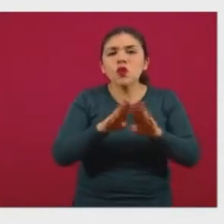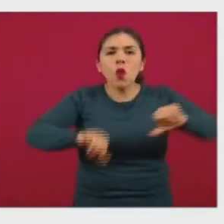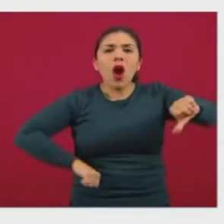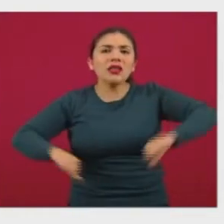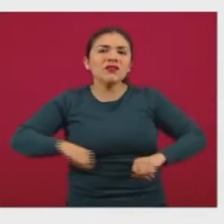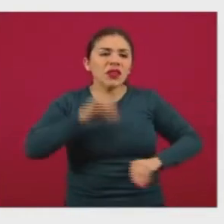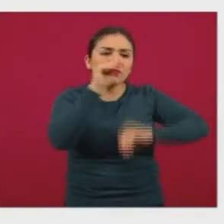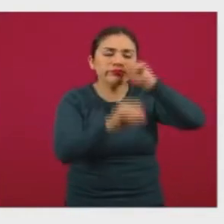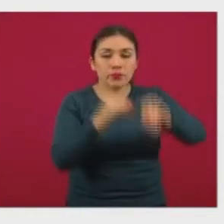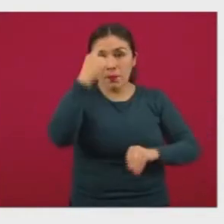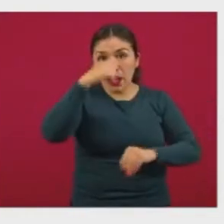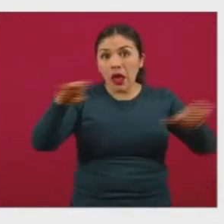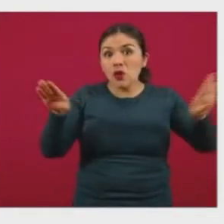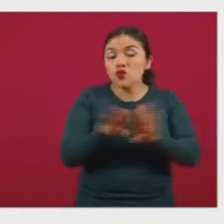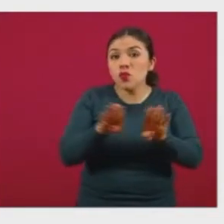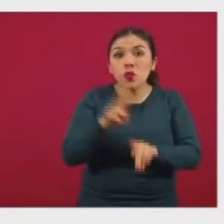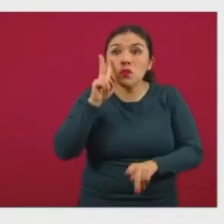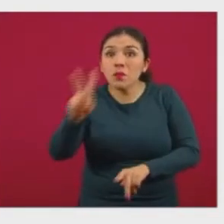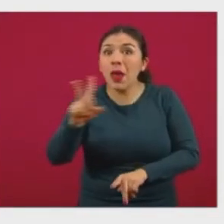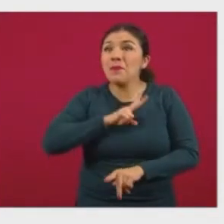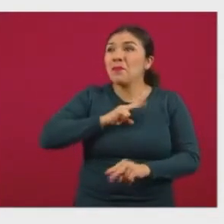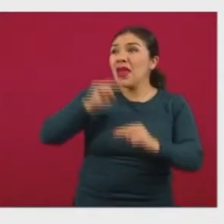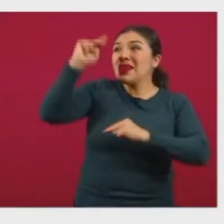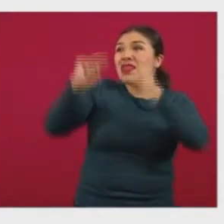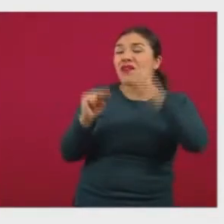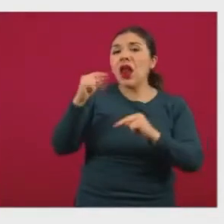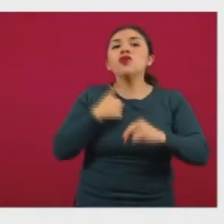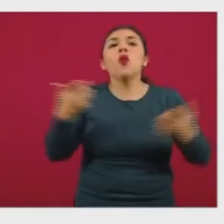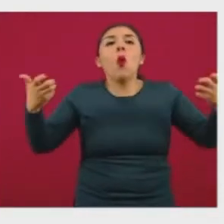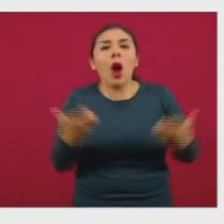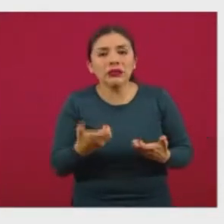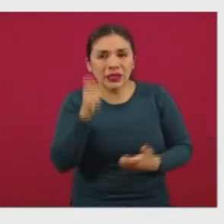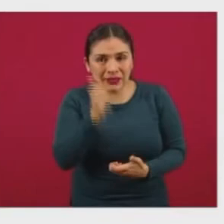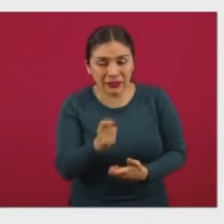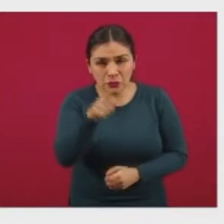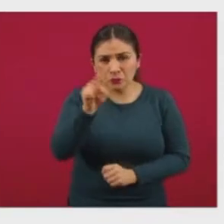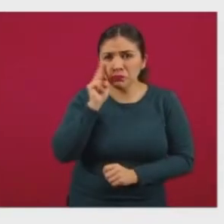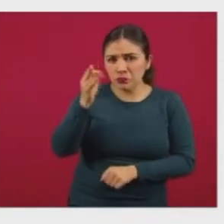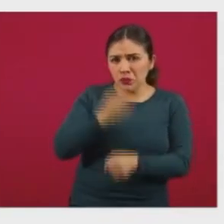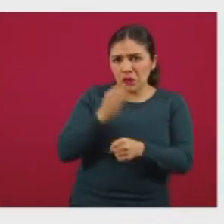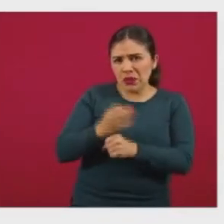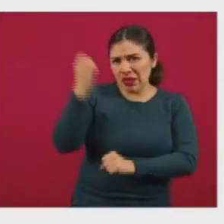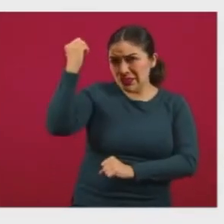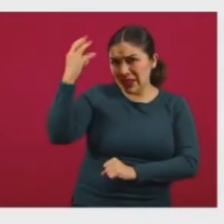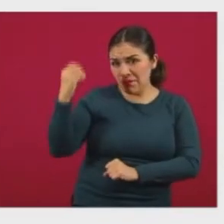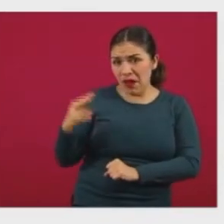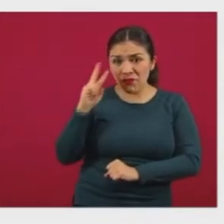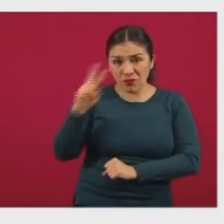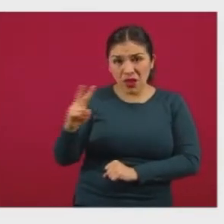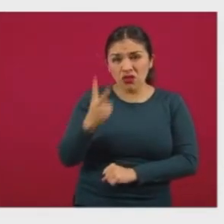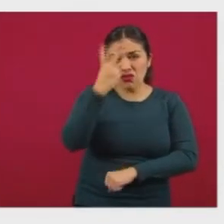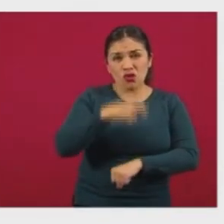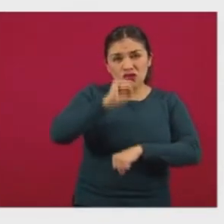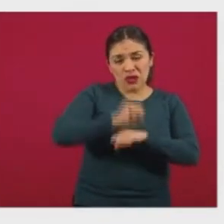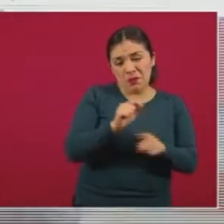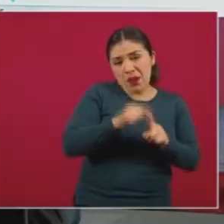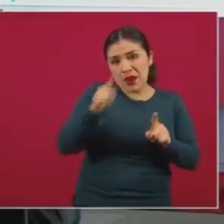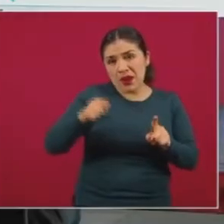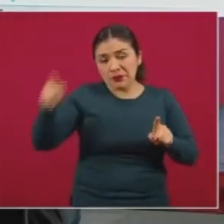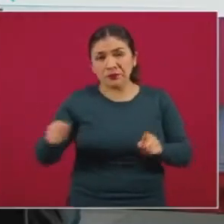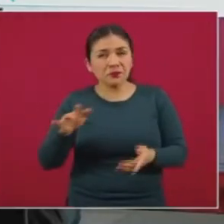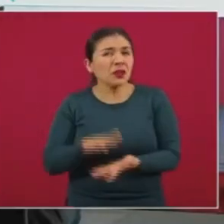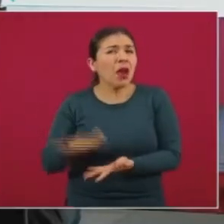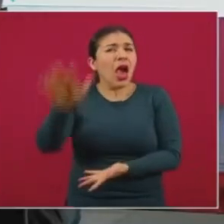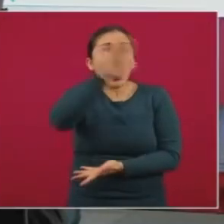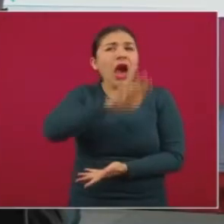para responder de acuerdo a su nivel de riesgo. Como pueden ver, del semáforo para estas 2 semanas, la gran